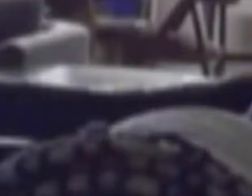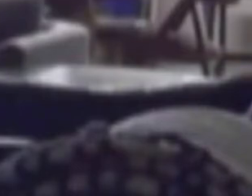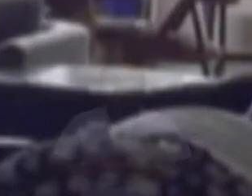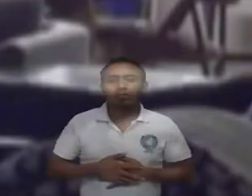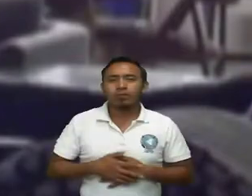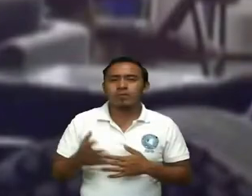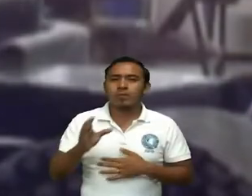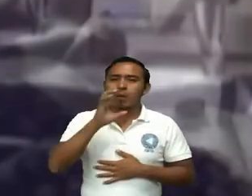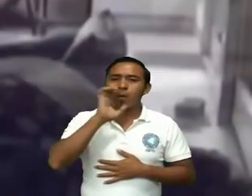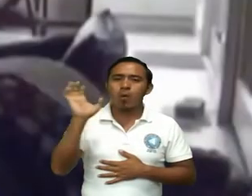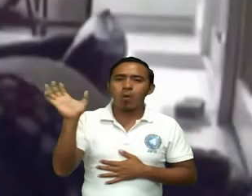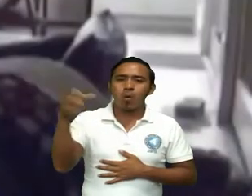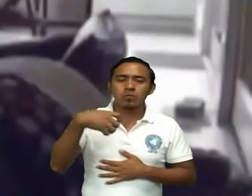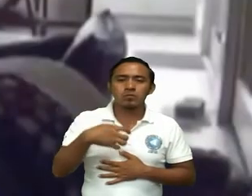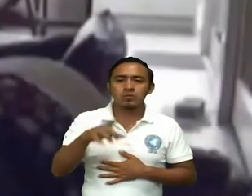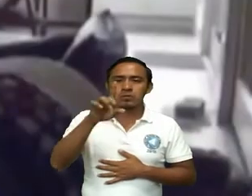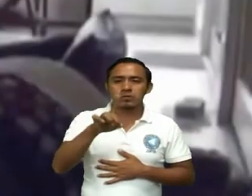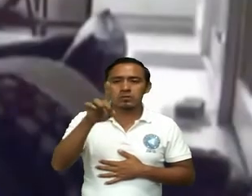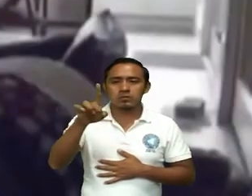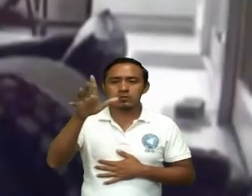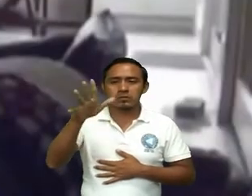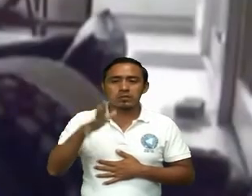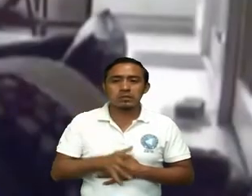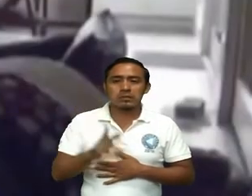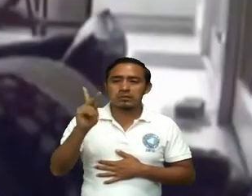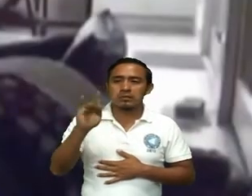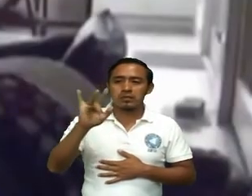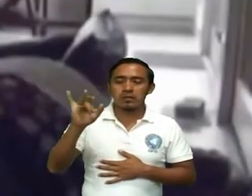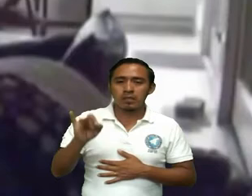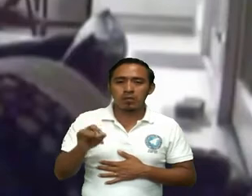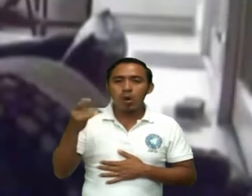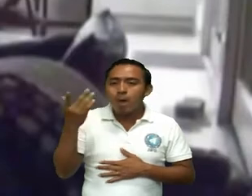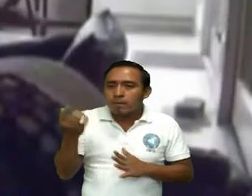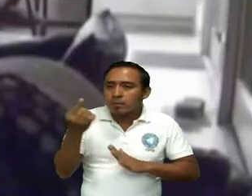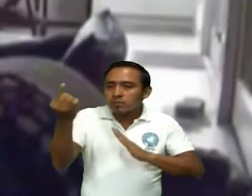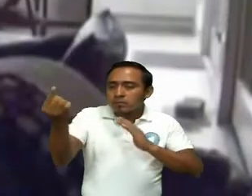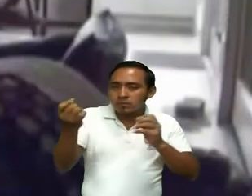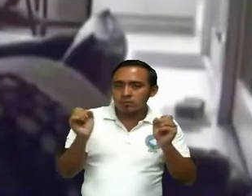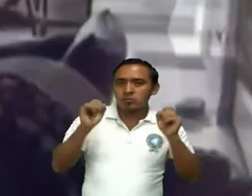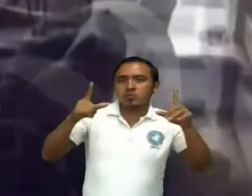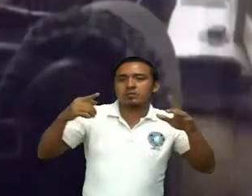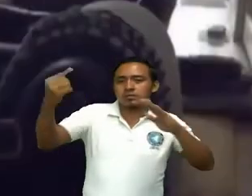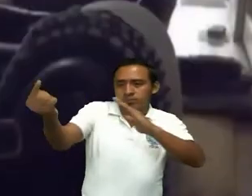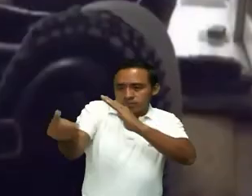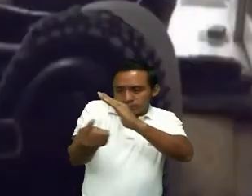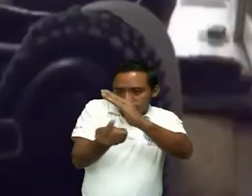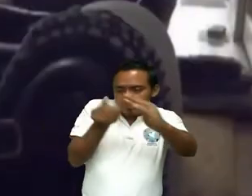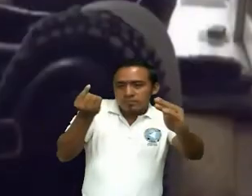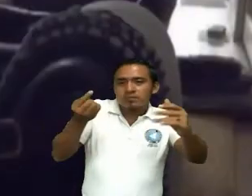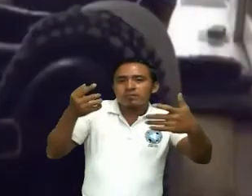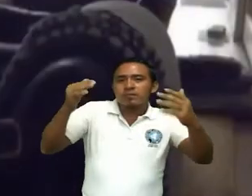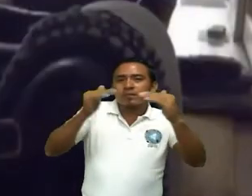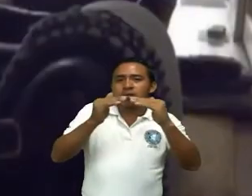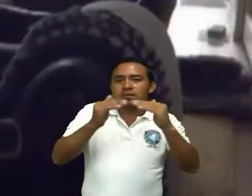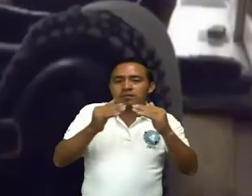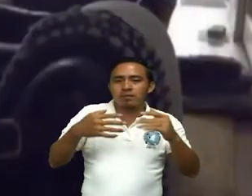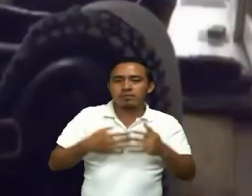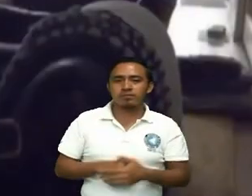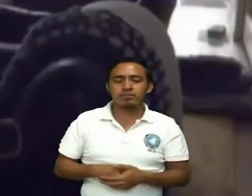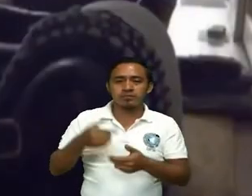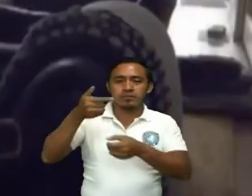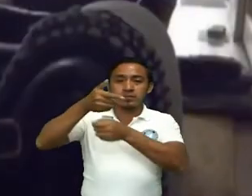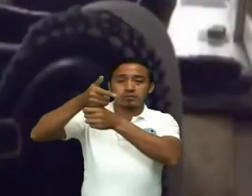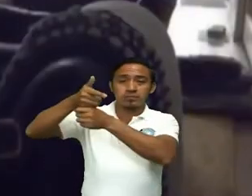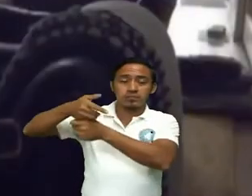Un oso de 115 kilos resultó ser un intruso imprevisto. En el video filmado por la cámara